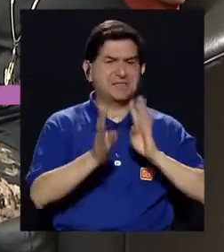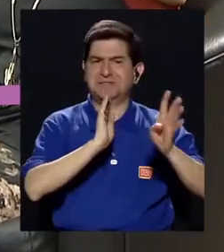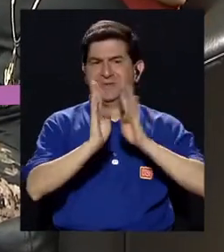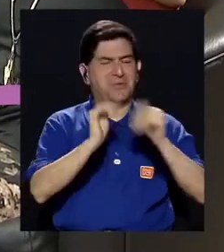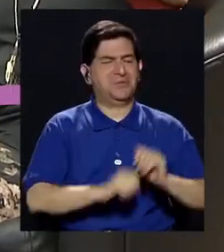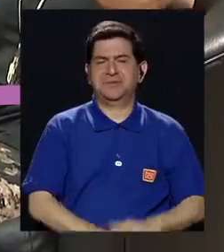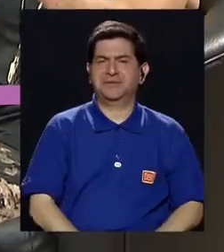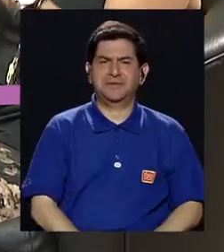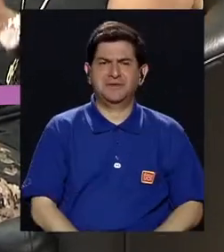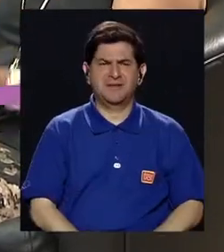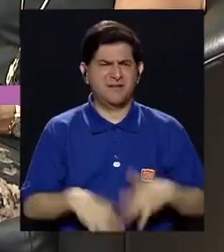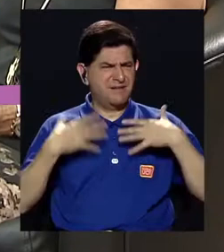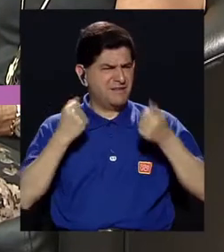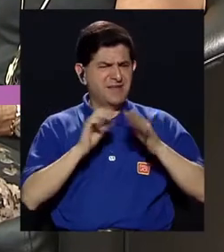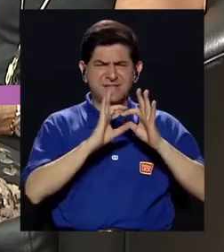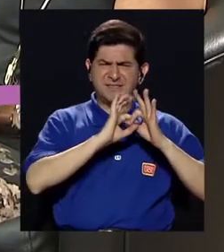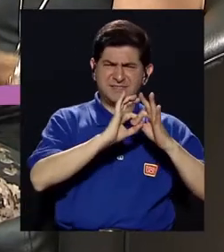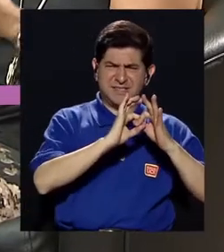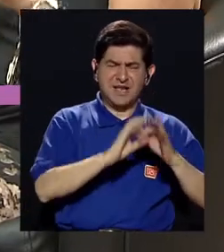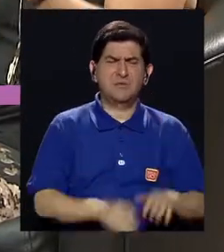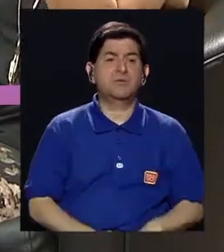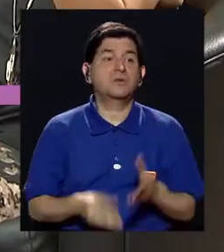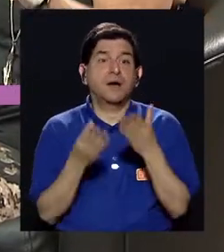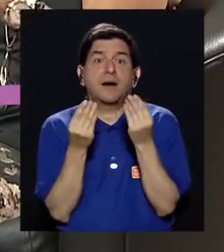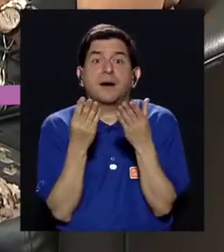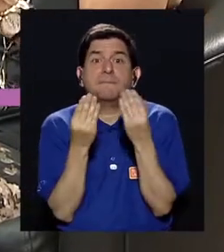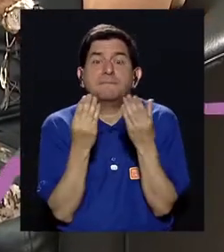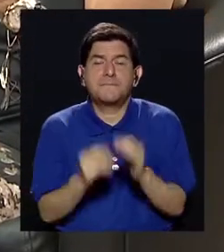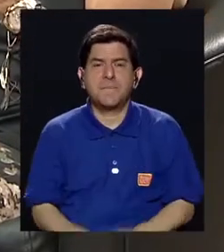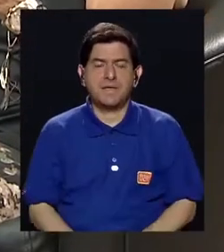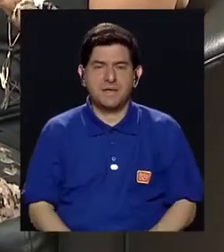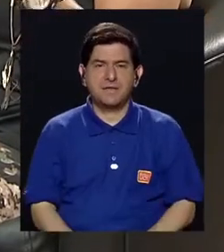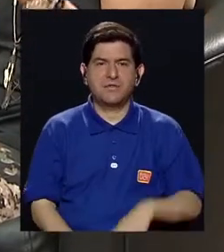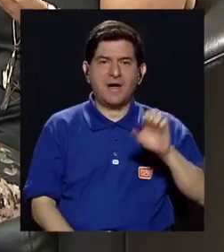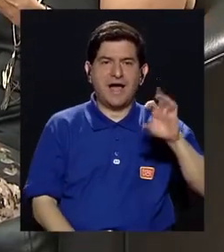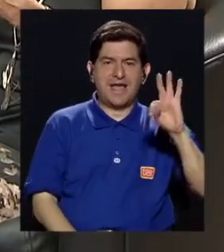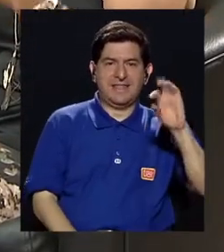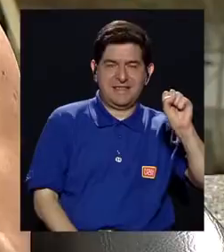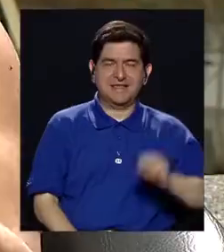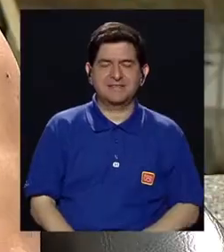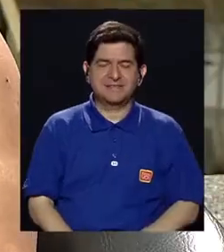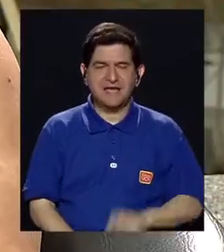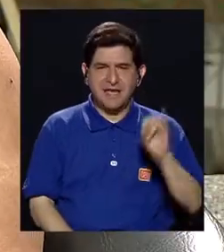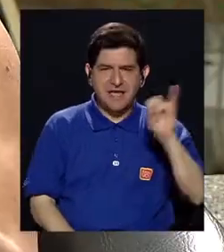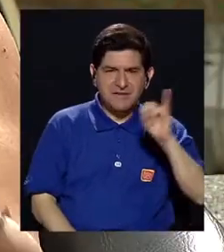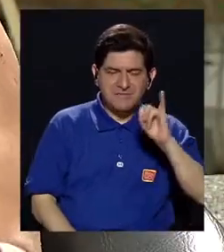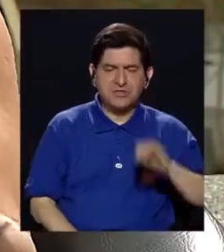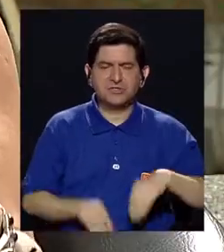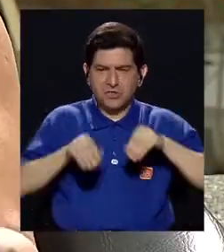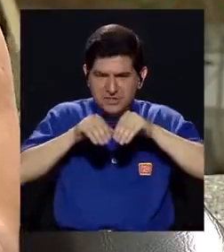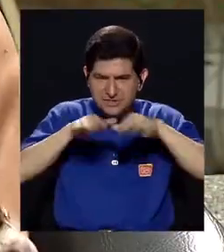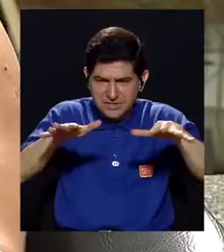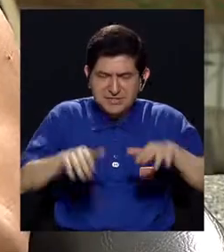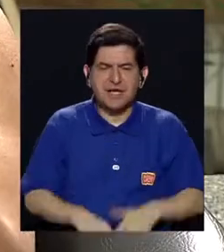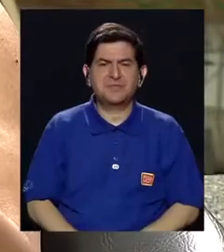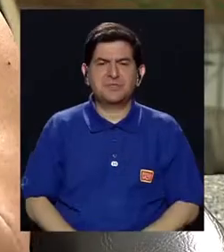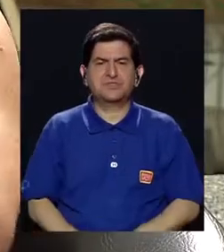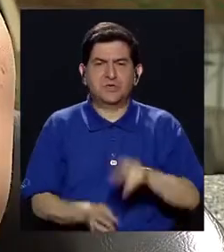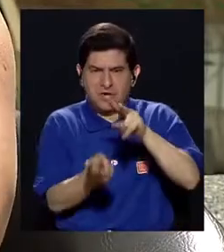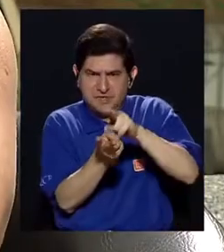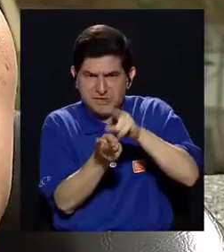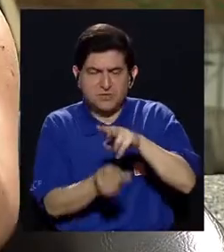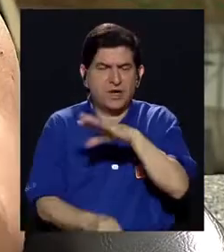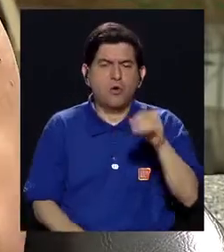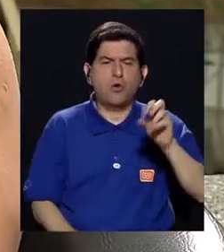transmisión sexual y a VIH. Entonces no se hablaba de salud sexual en forma integral, de lo que se hablaba era del miedo a